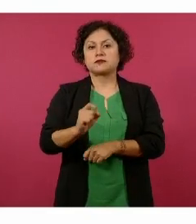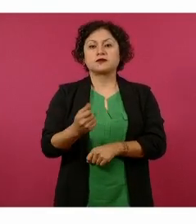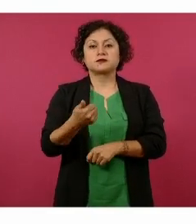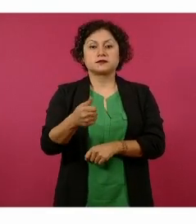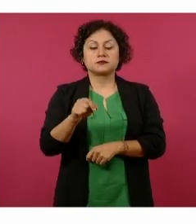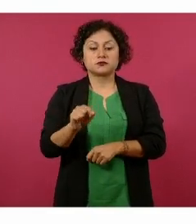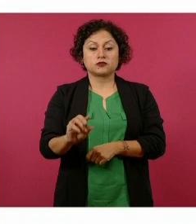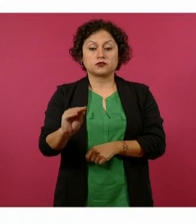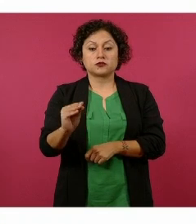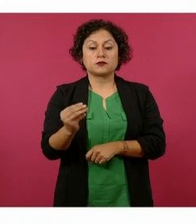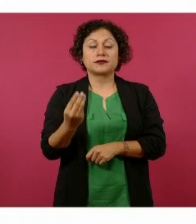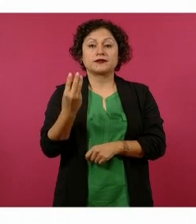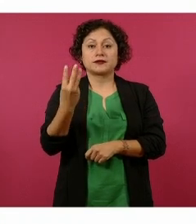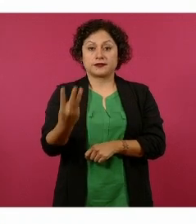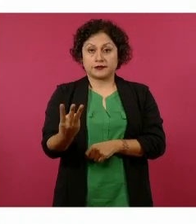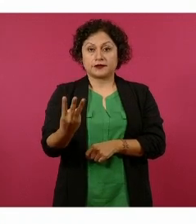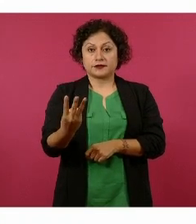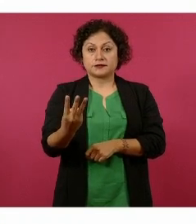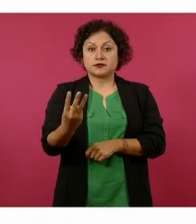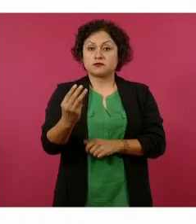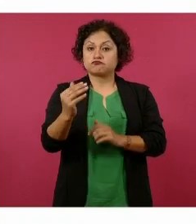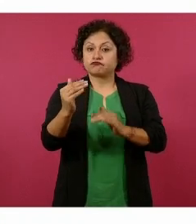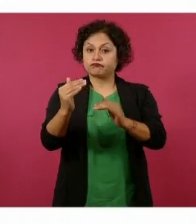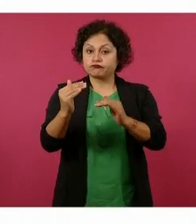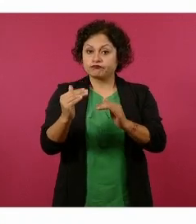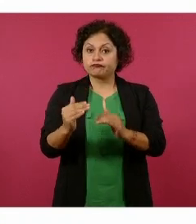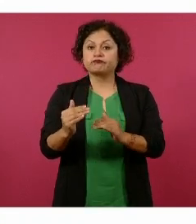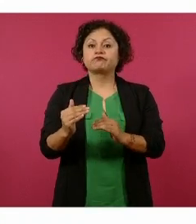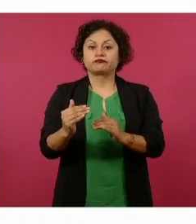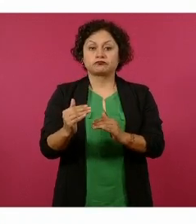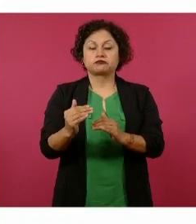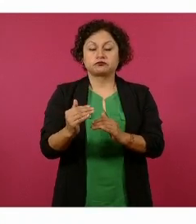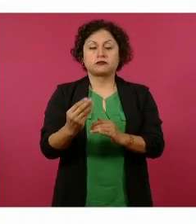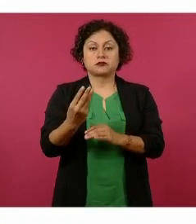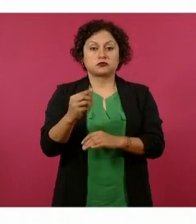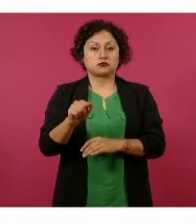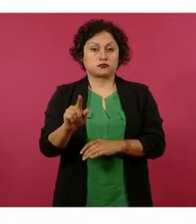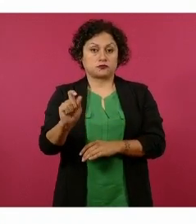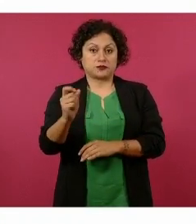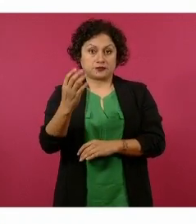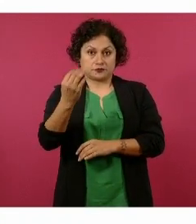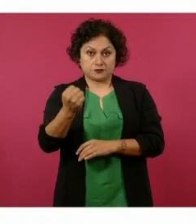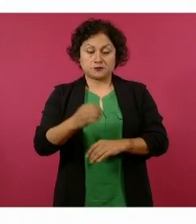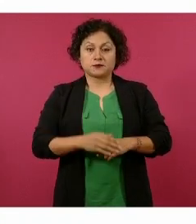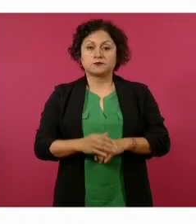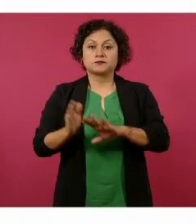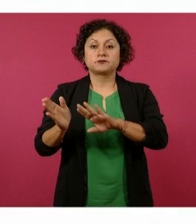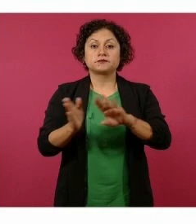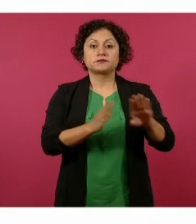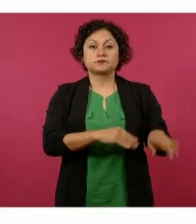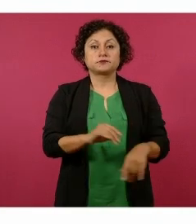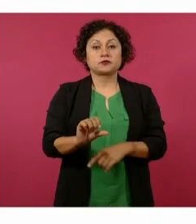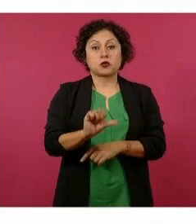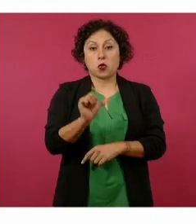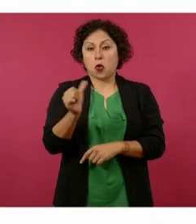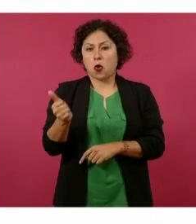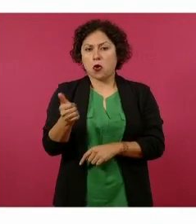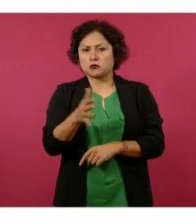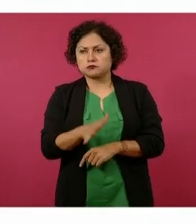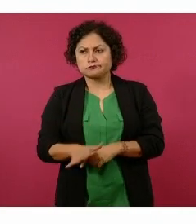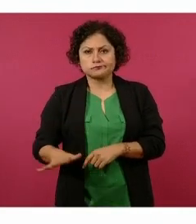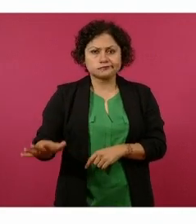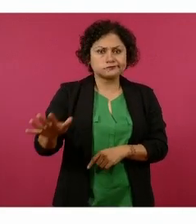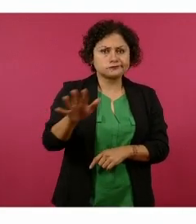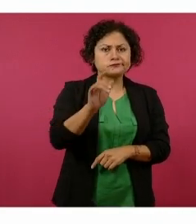$26.93. 3.29 pesos de indicador de ganancia. Sin embargo, también encontramos en el grueso, podemos hablar